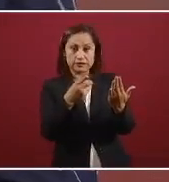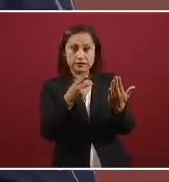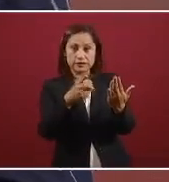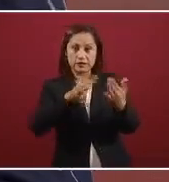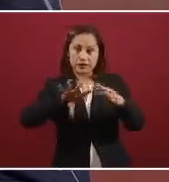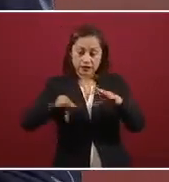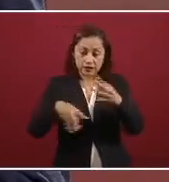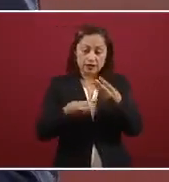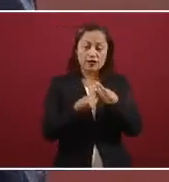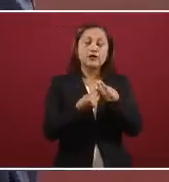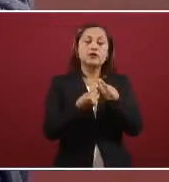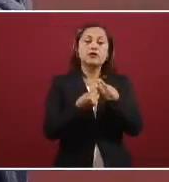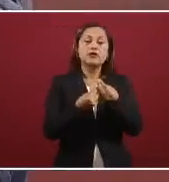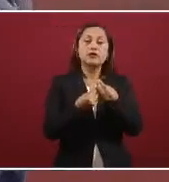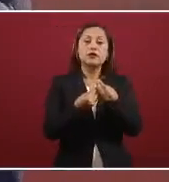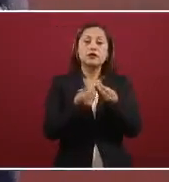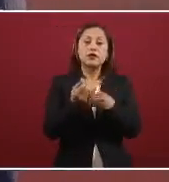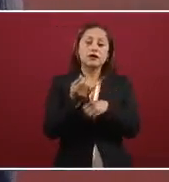metodología,